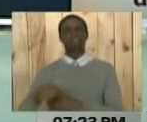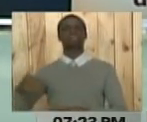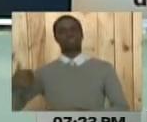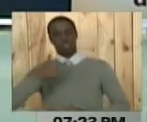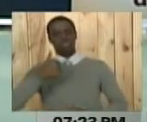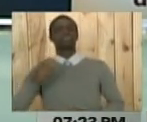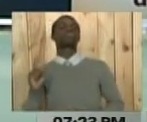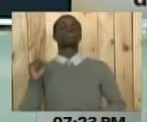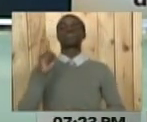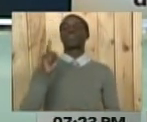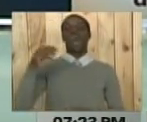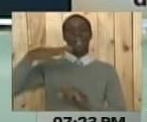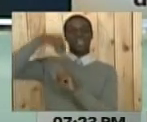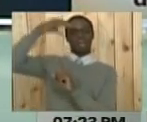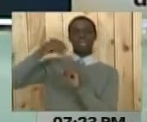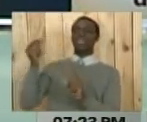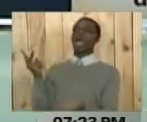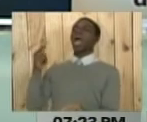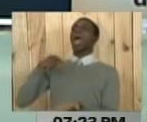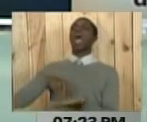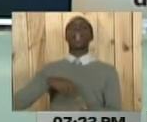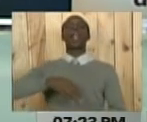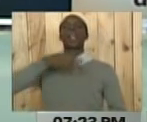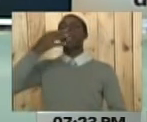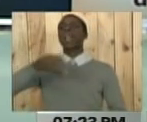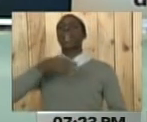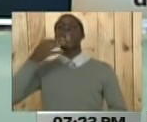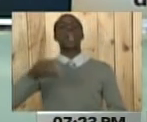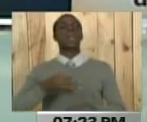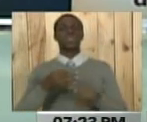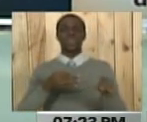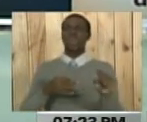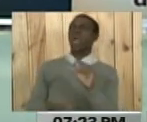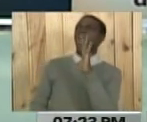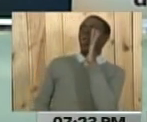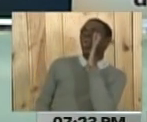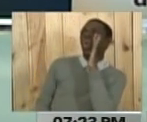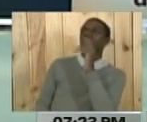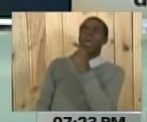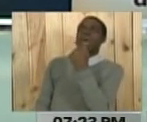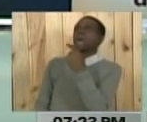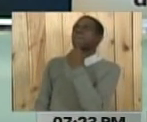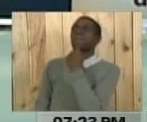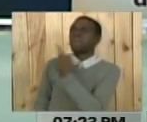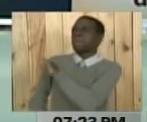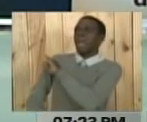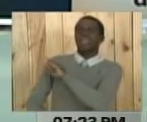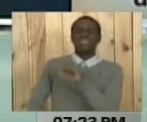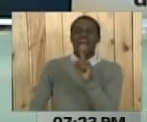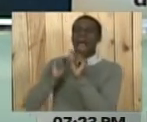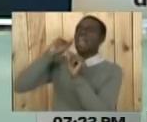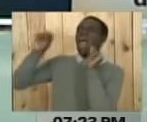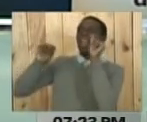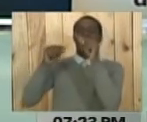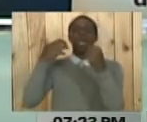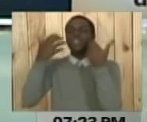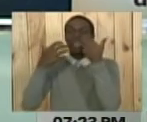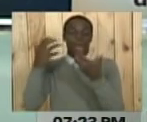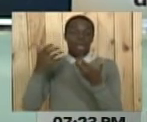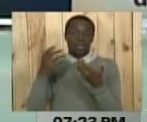distribuidor Altamira. Y le metieron una pita, insultos, le decían de todo. Palabras que no se pueden decir a esta hora porque están los